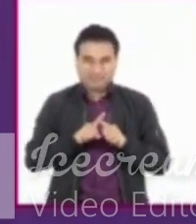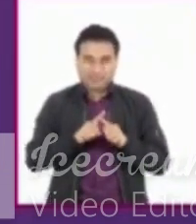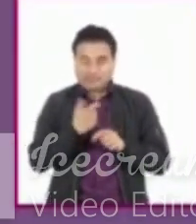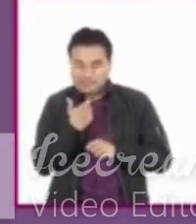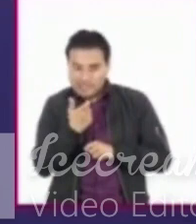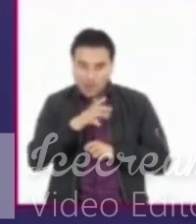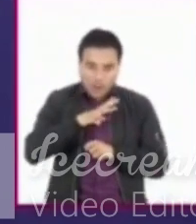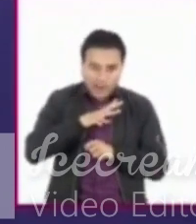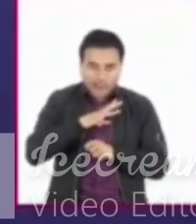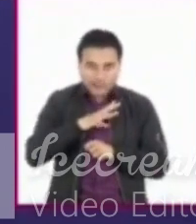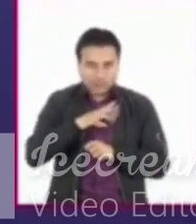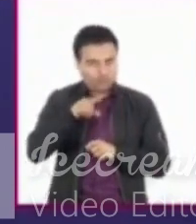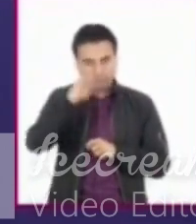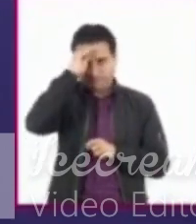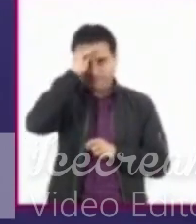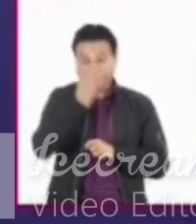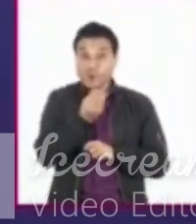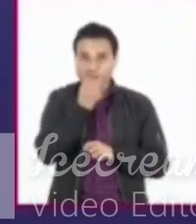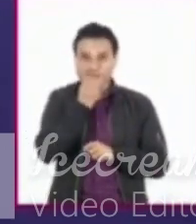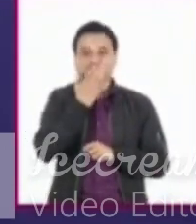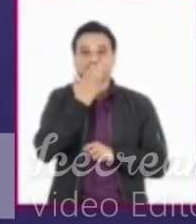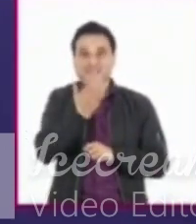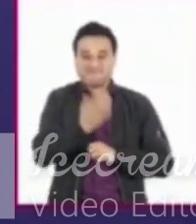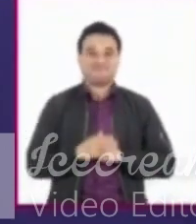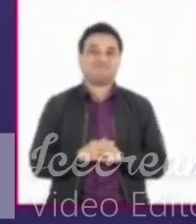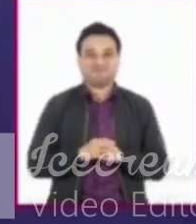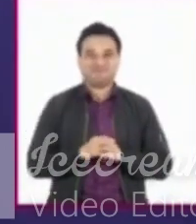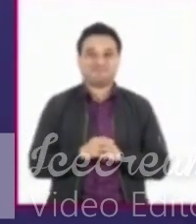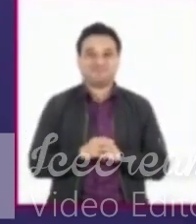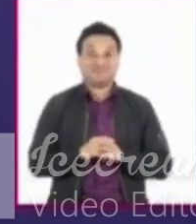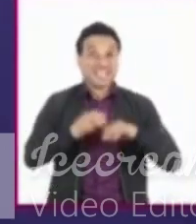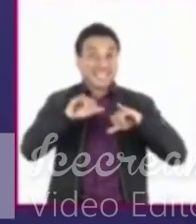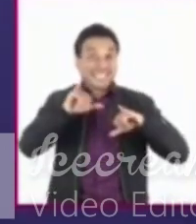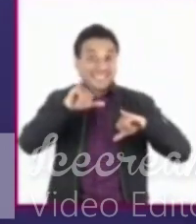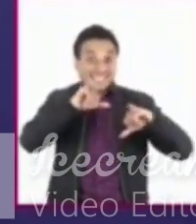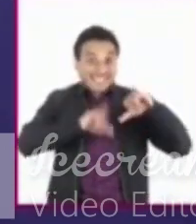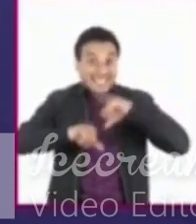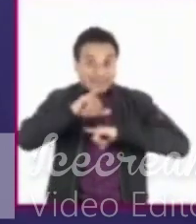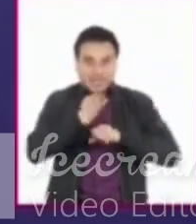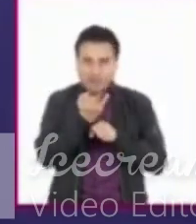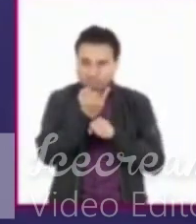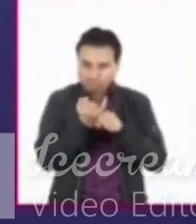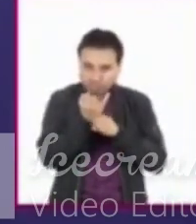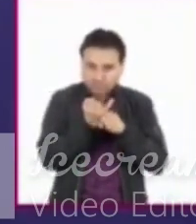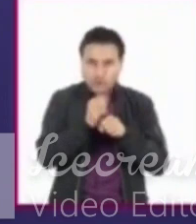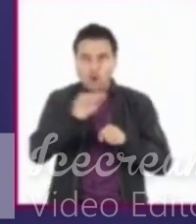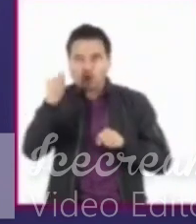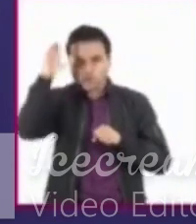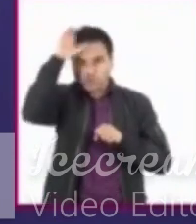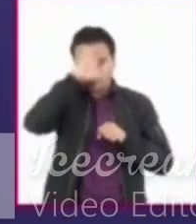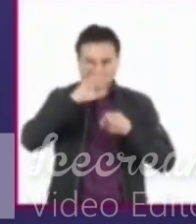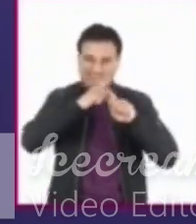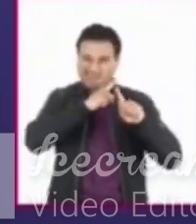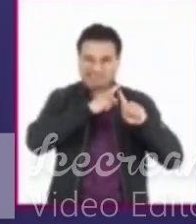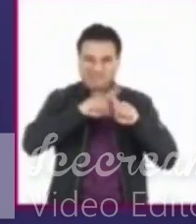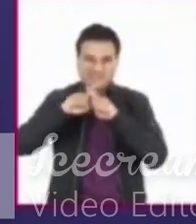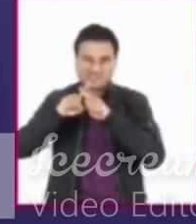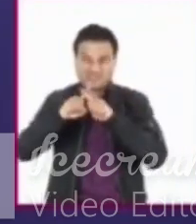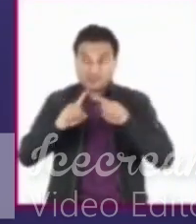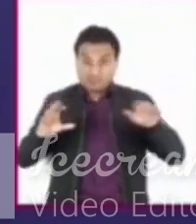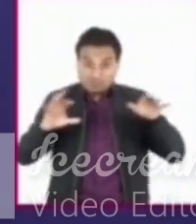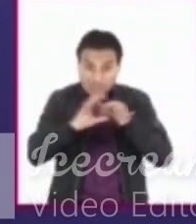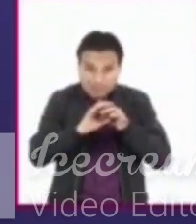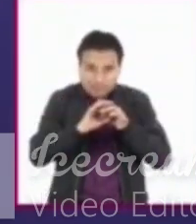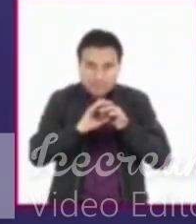familiar. La química, en conjunto con otras ciencias y tecnologías, contribuye de